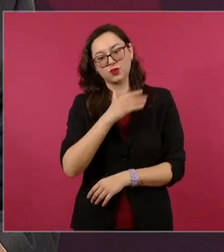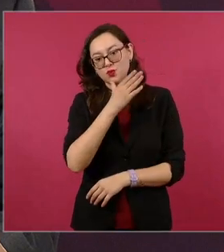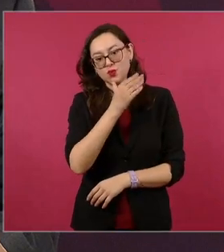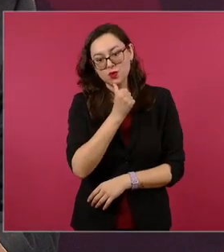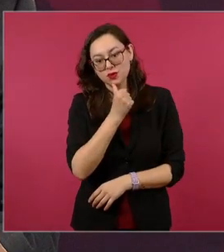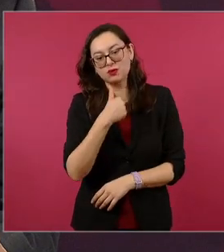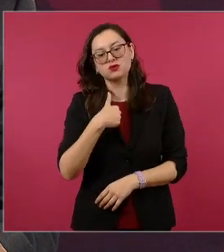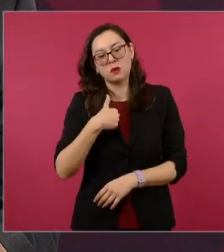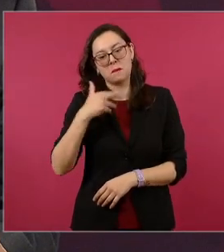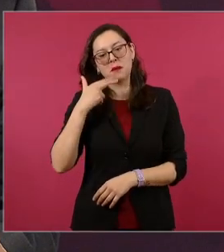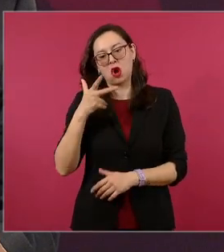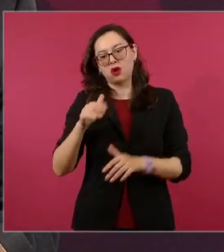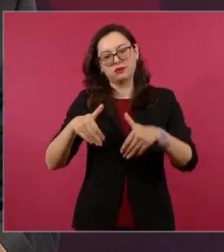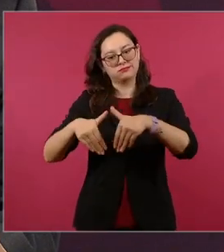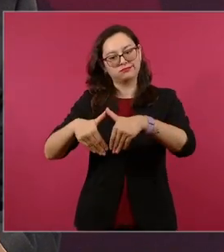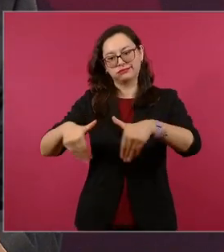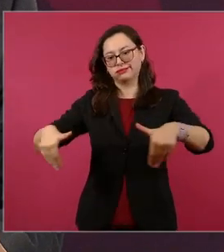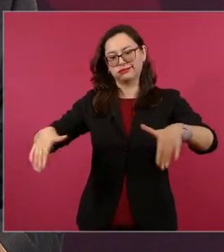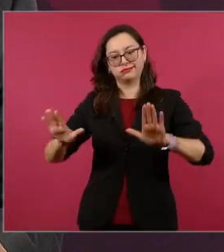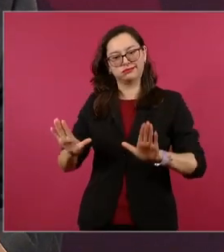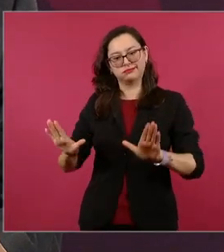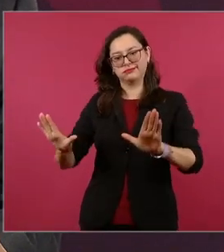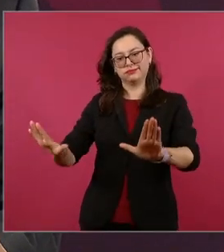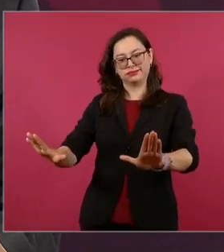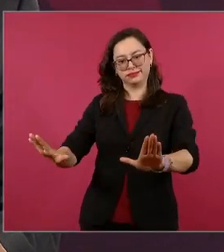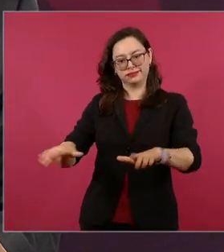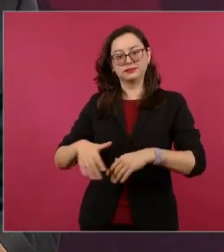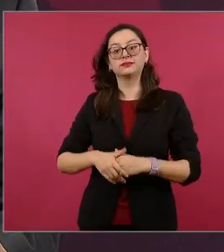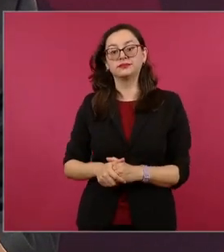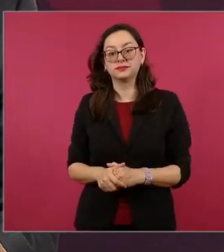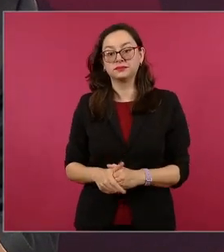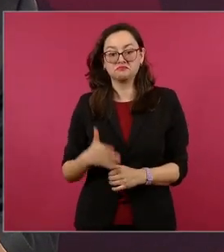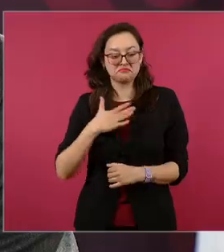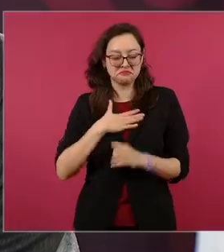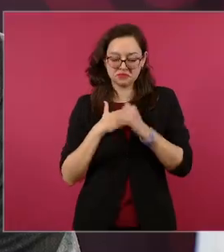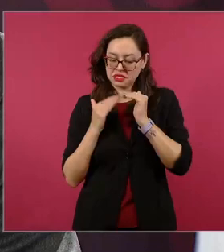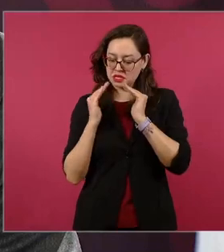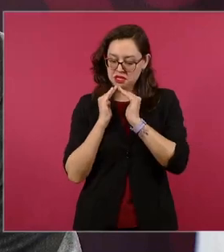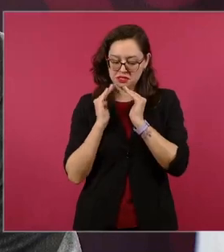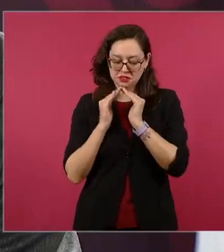Voy a procurar solo